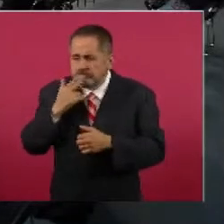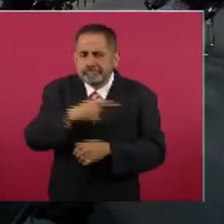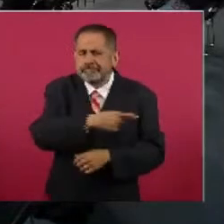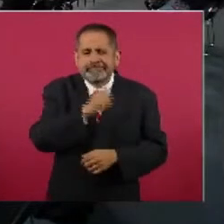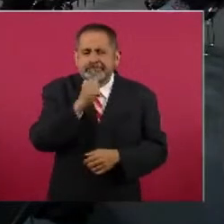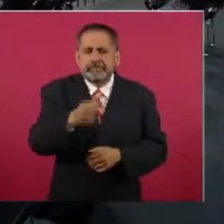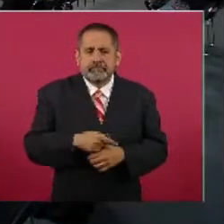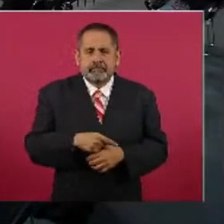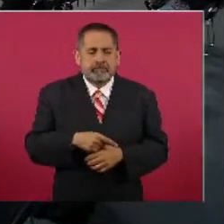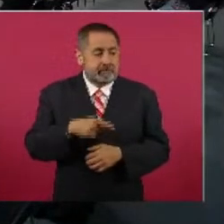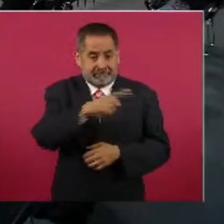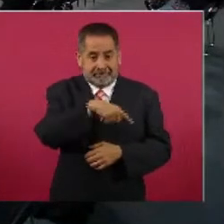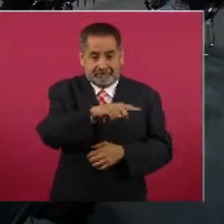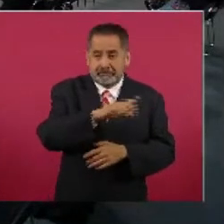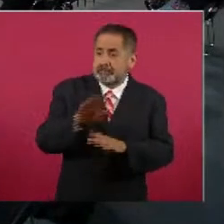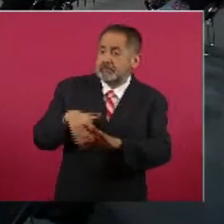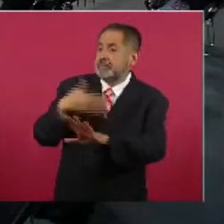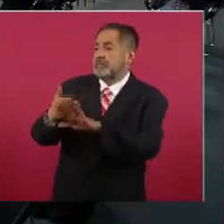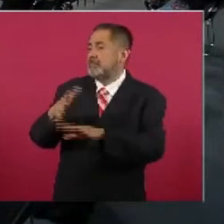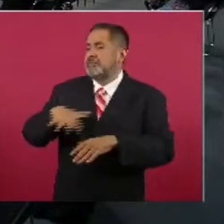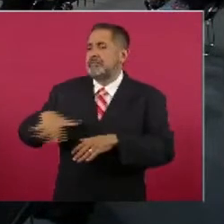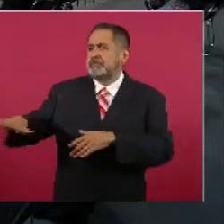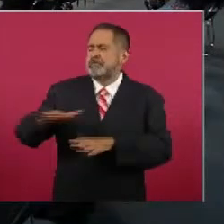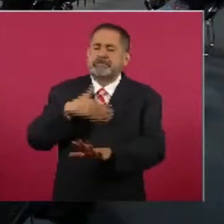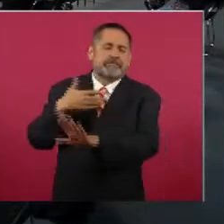en contra de los trabajadores